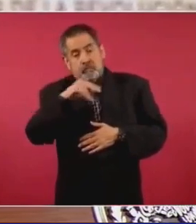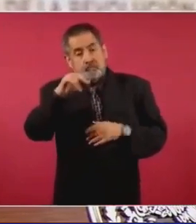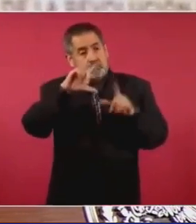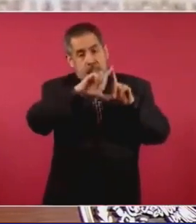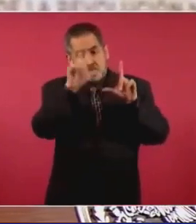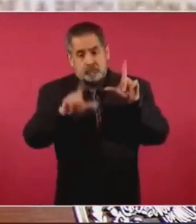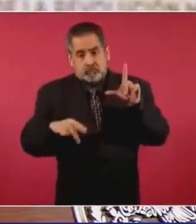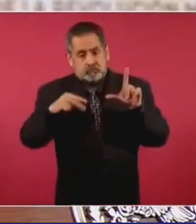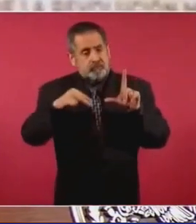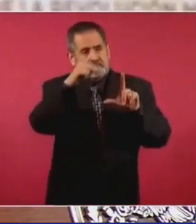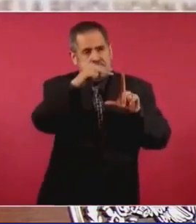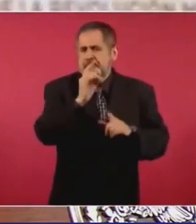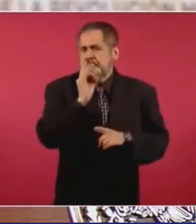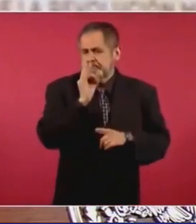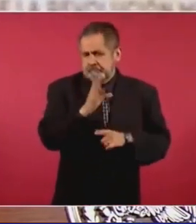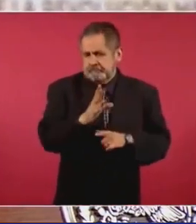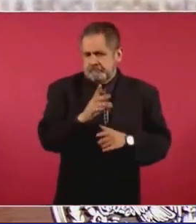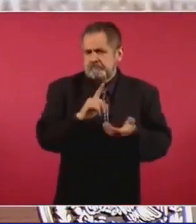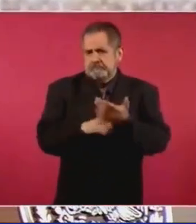Ahí sí ya